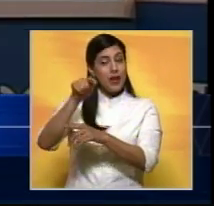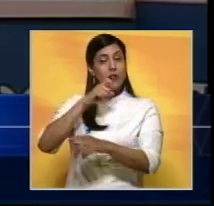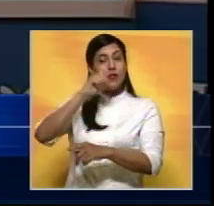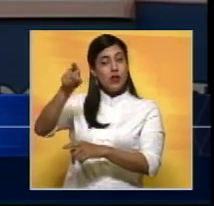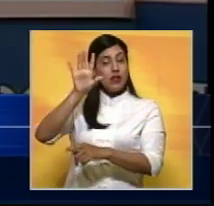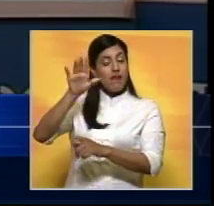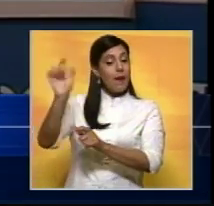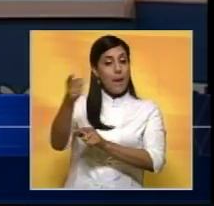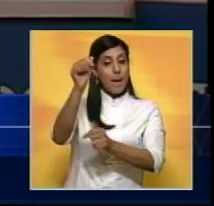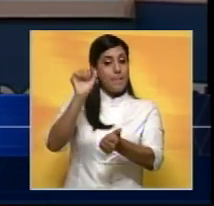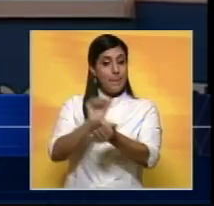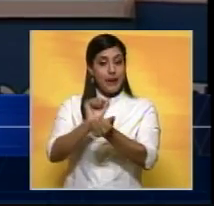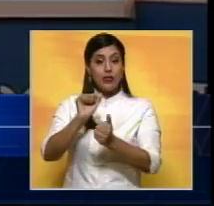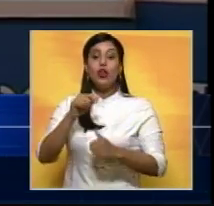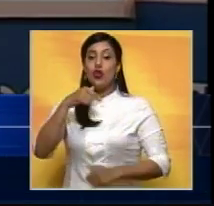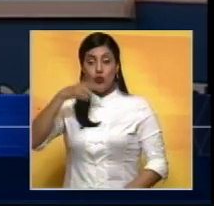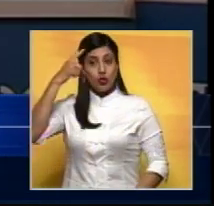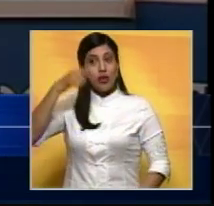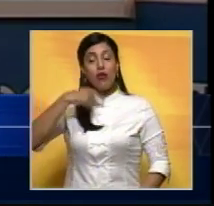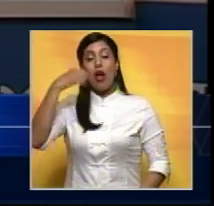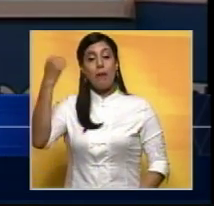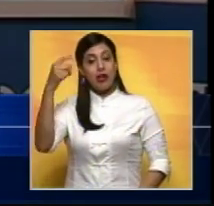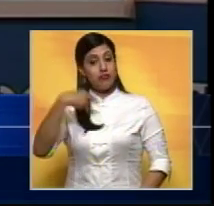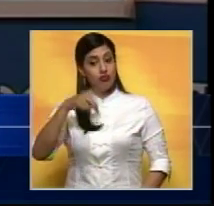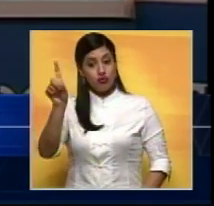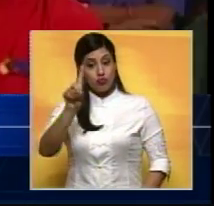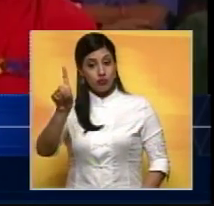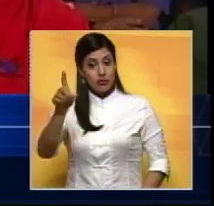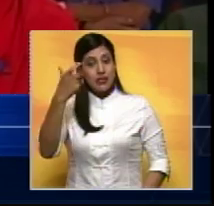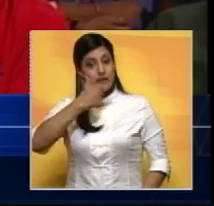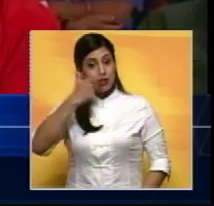tarde. Sabes que yo no hablo paguatada.